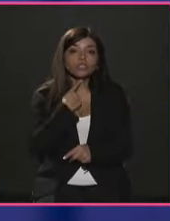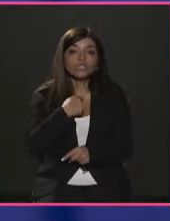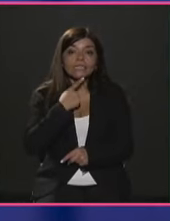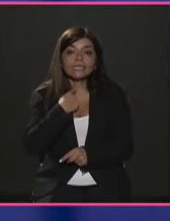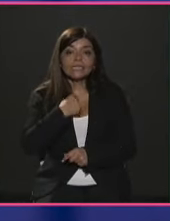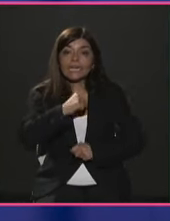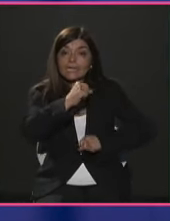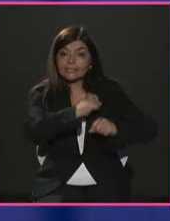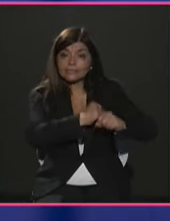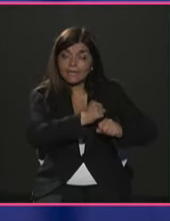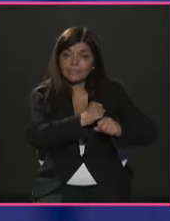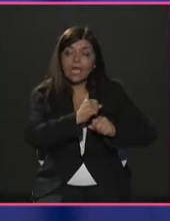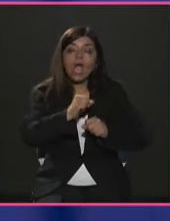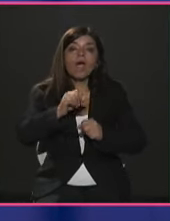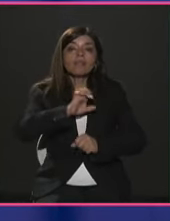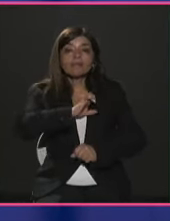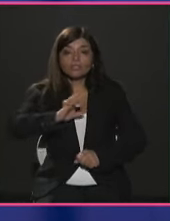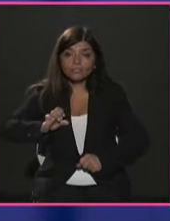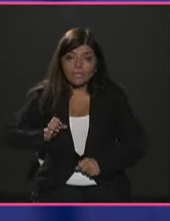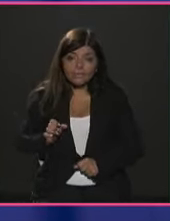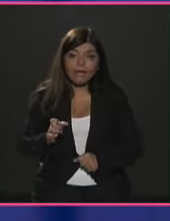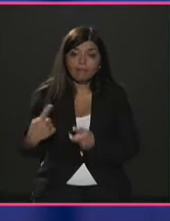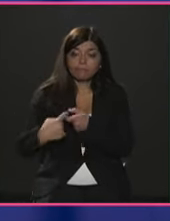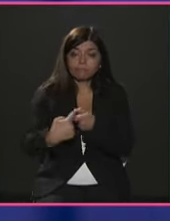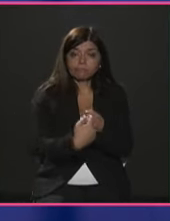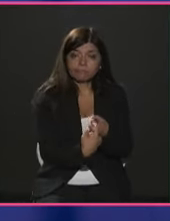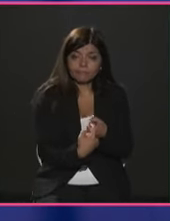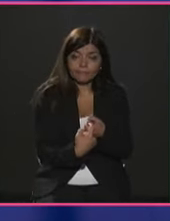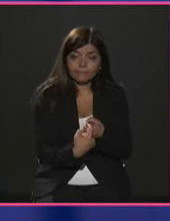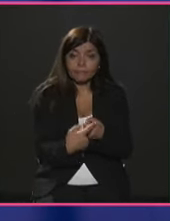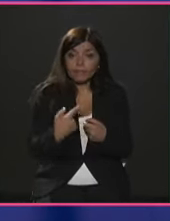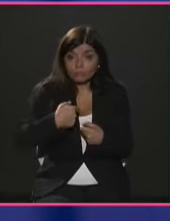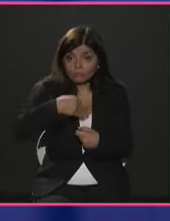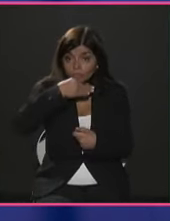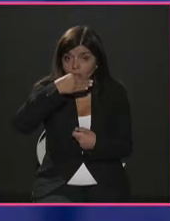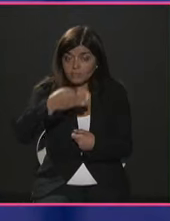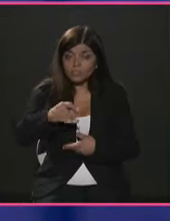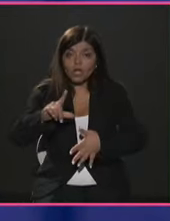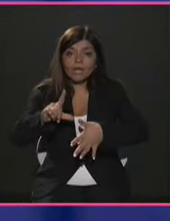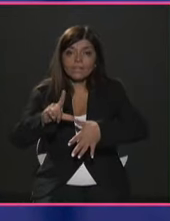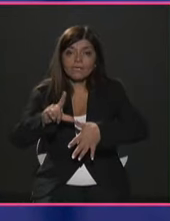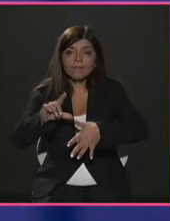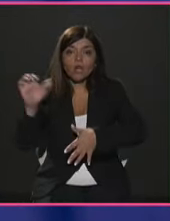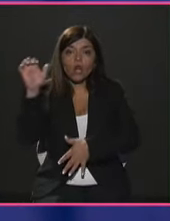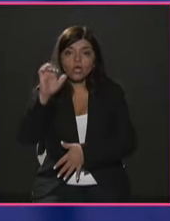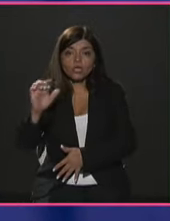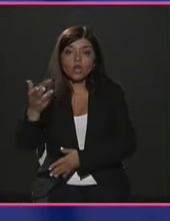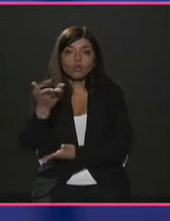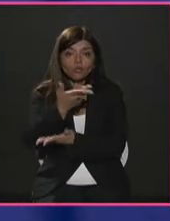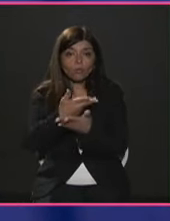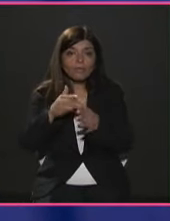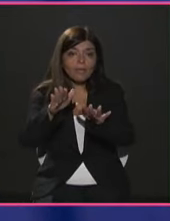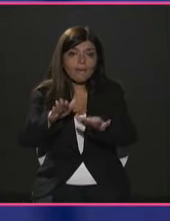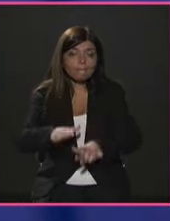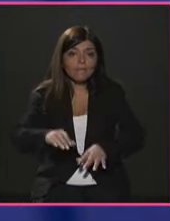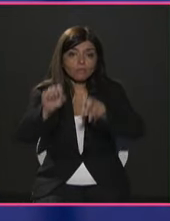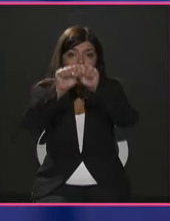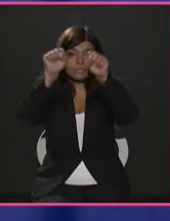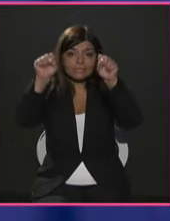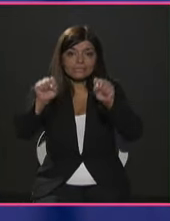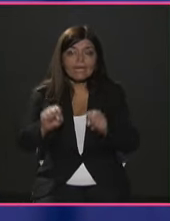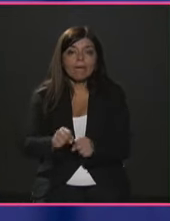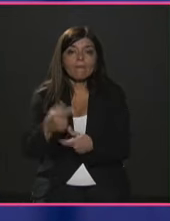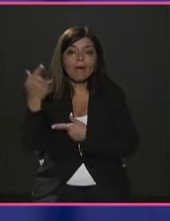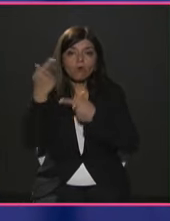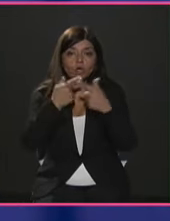nacionales de los estados miembros Permítame señalar que latinoamérica y Europa compartimos el mismo sistema político